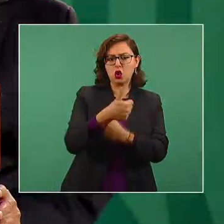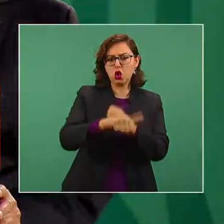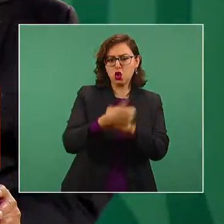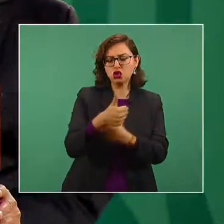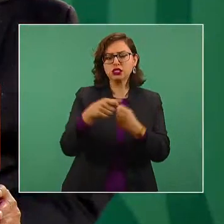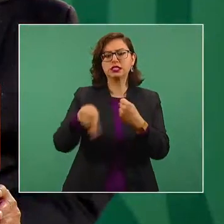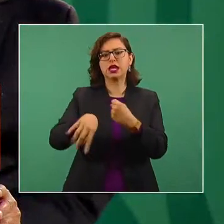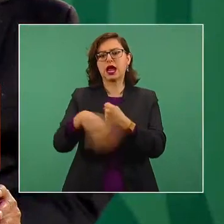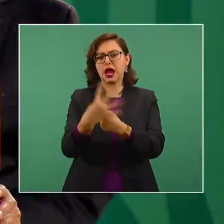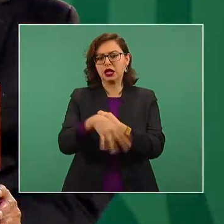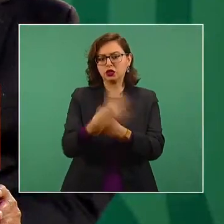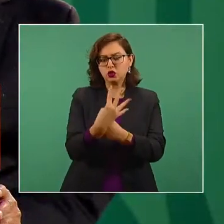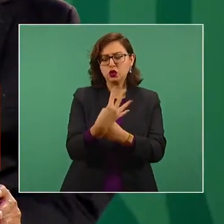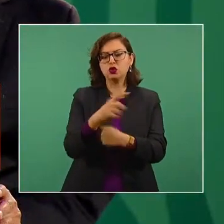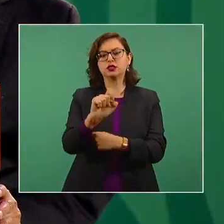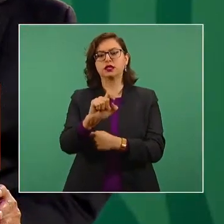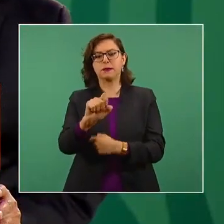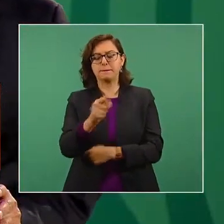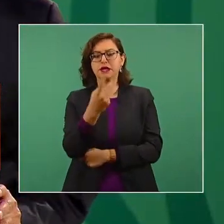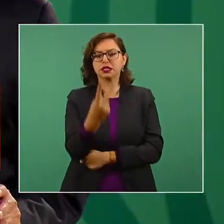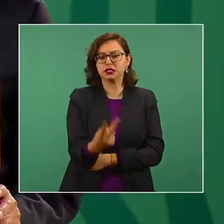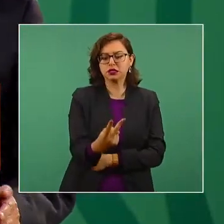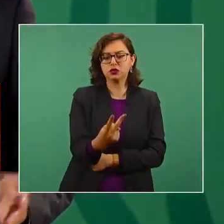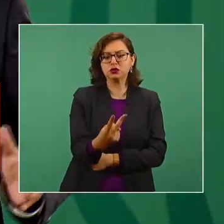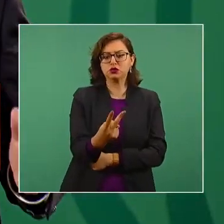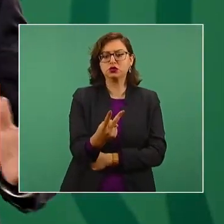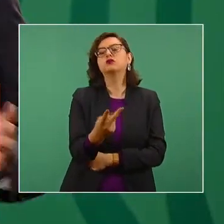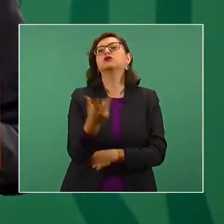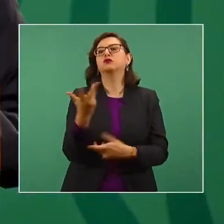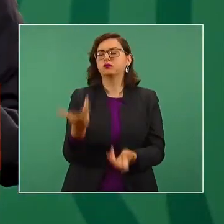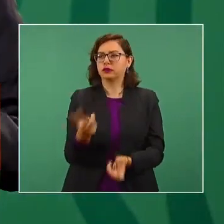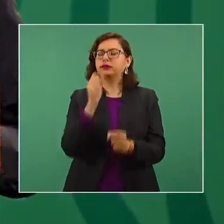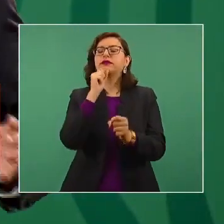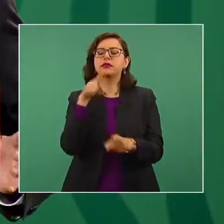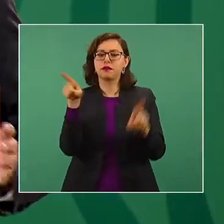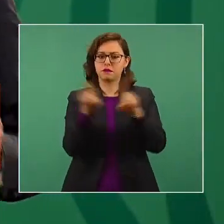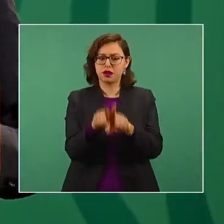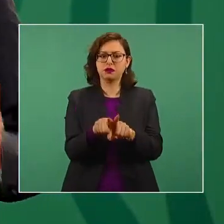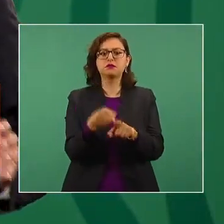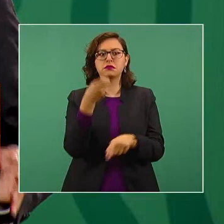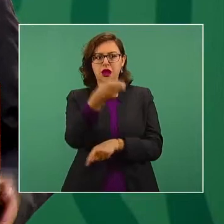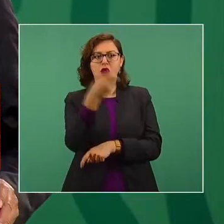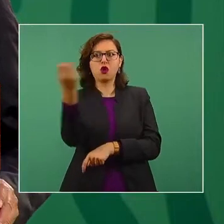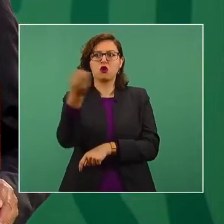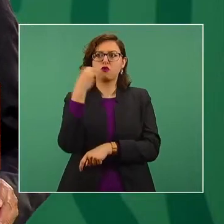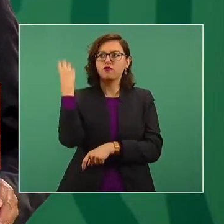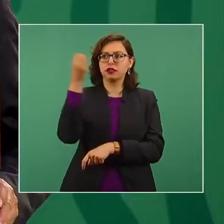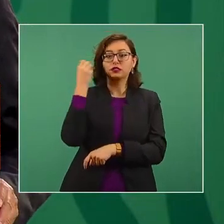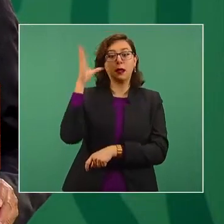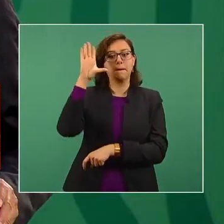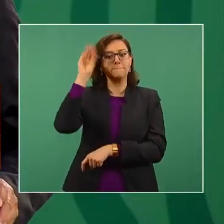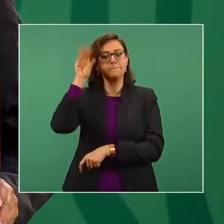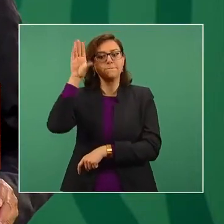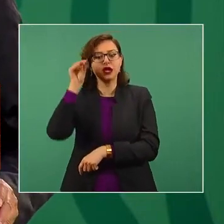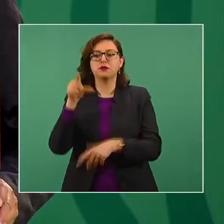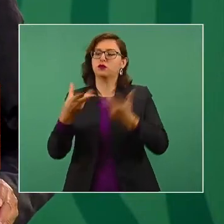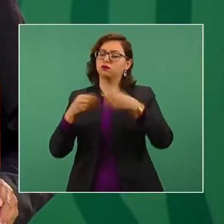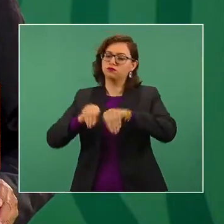14, al 22, que transmitan en vivo